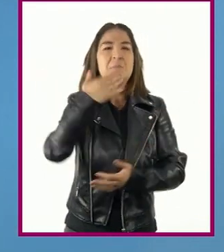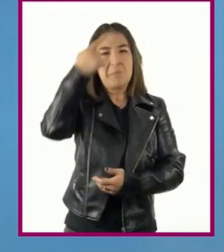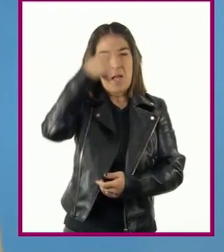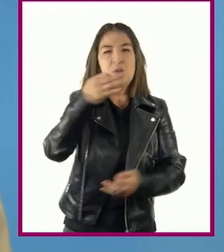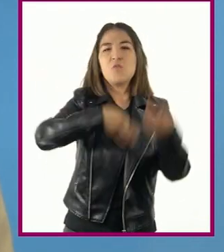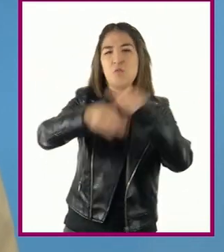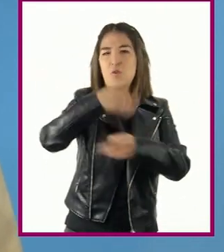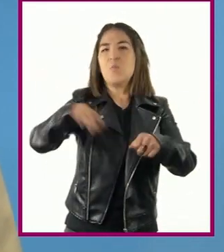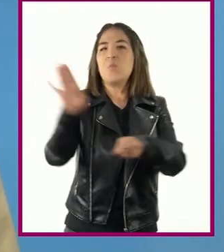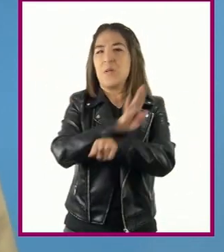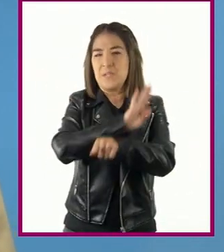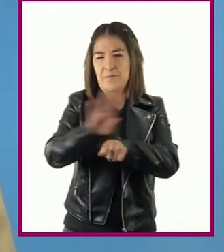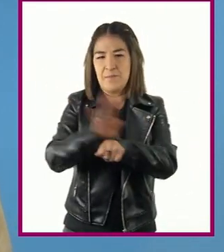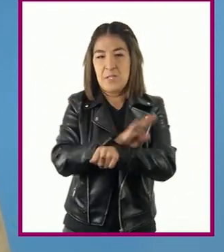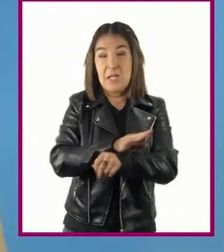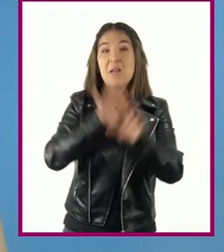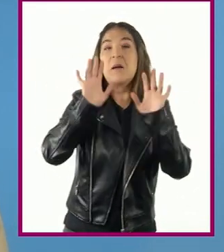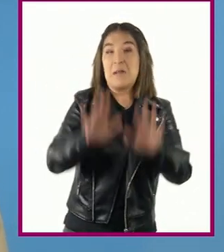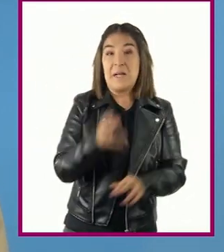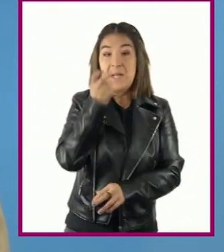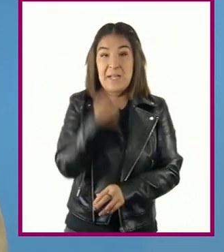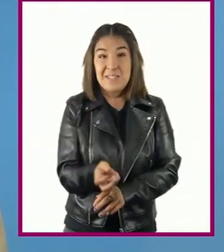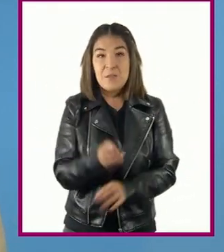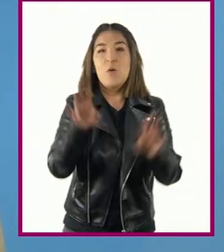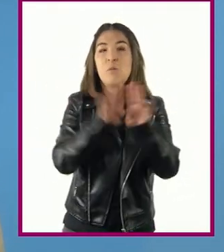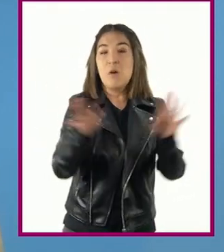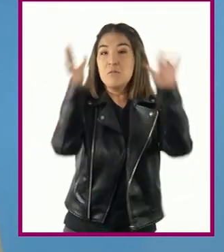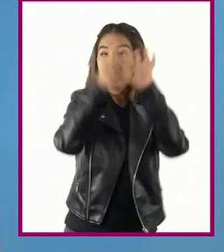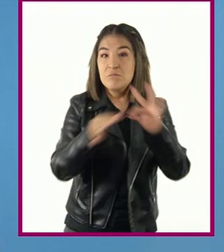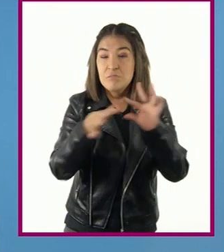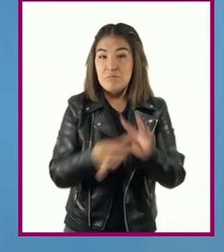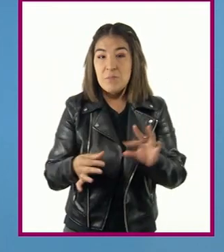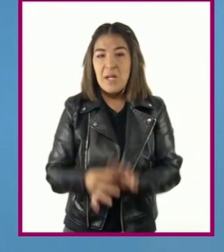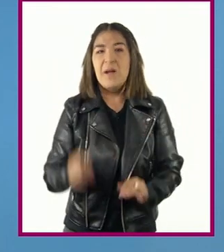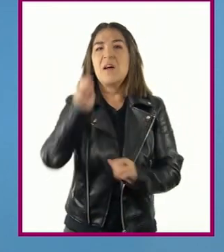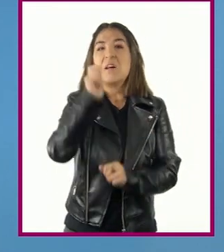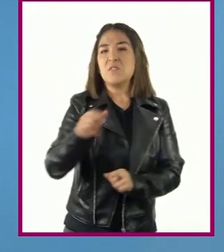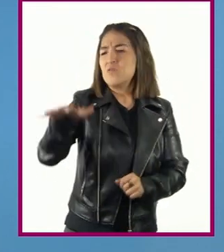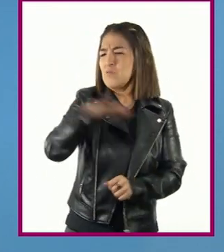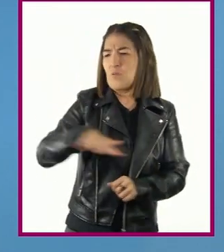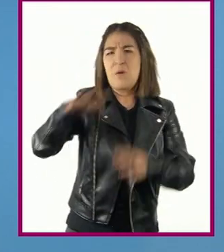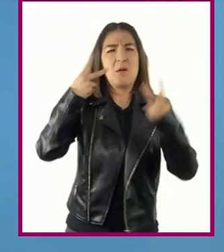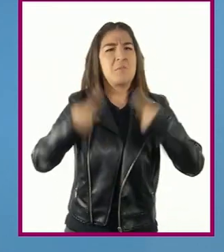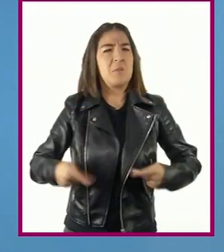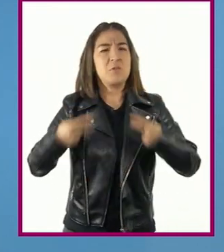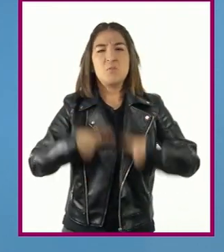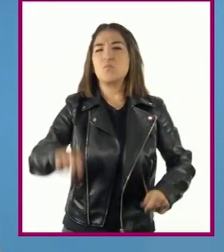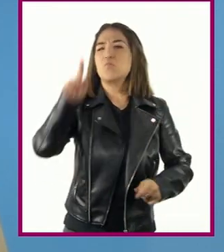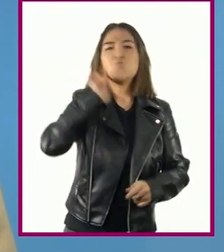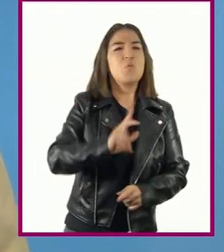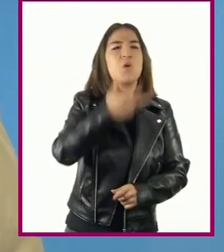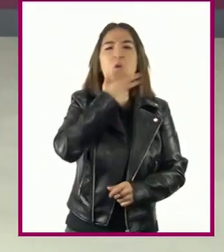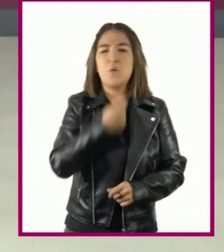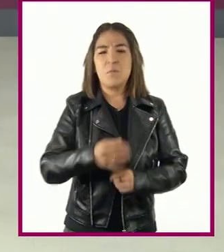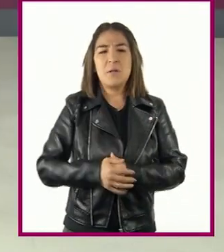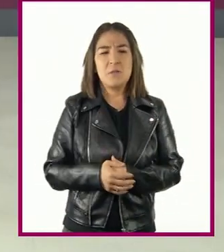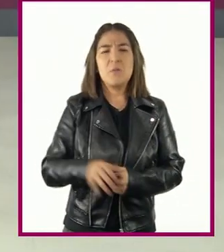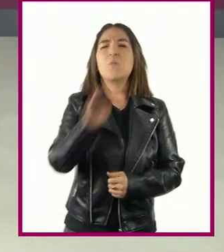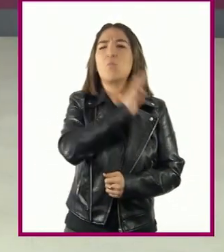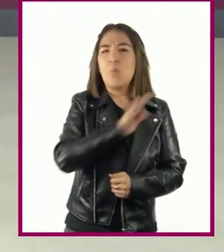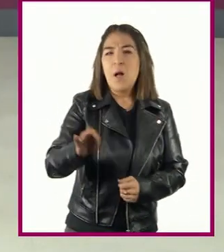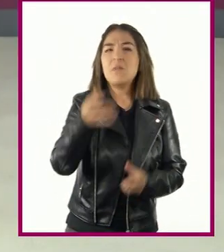de la sociedad. A partir de la rendición de cuentas, cualquier ciudadana o ciudadano